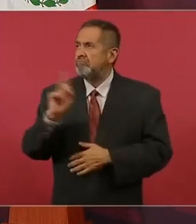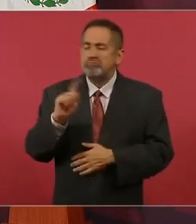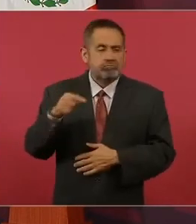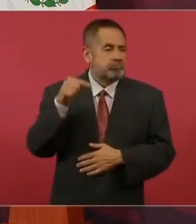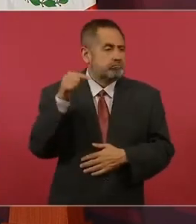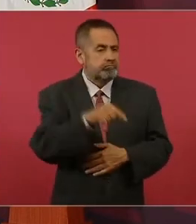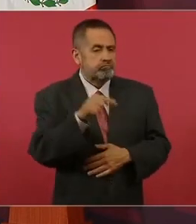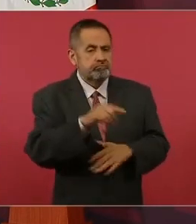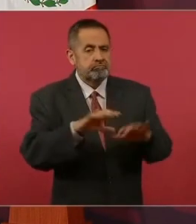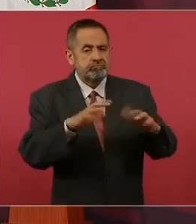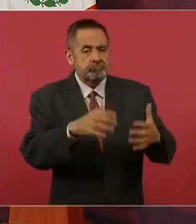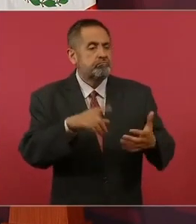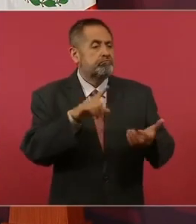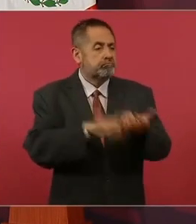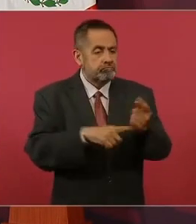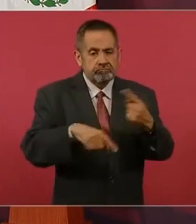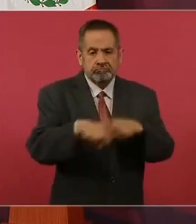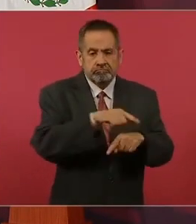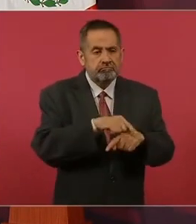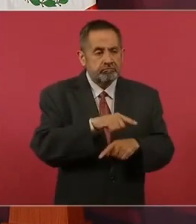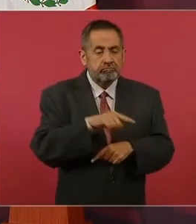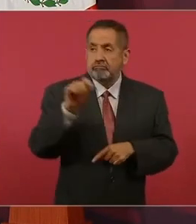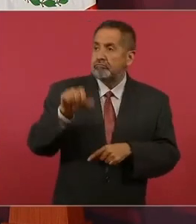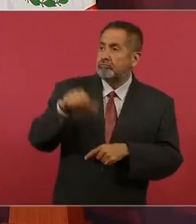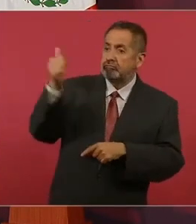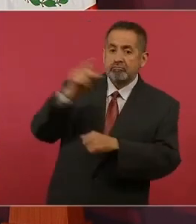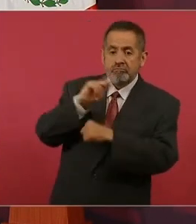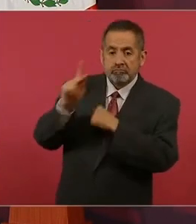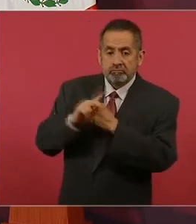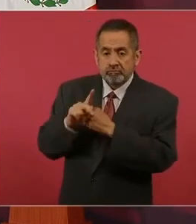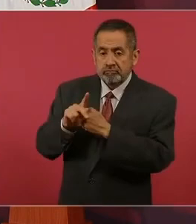no hay los mismos subsidios.